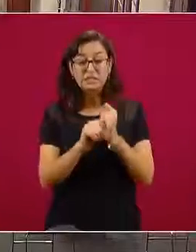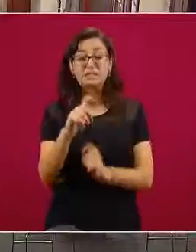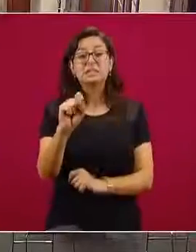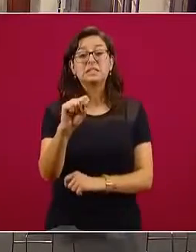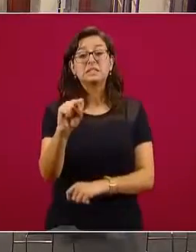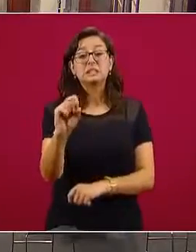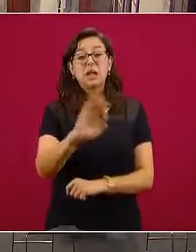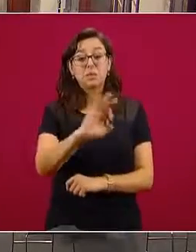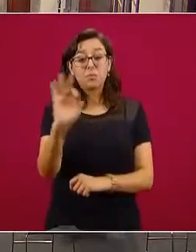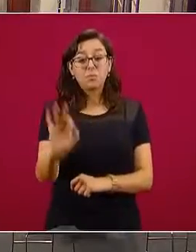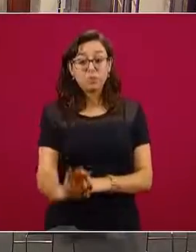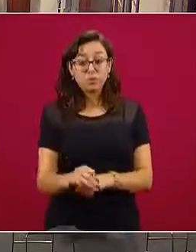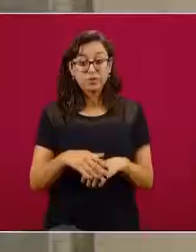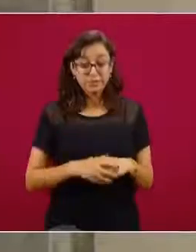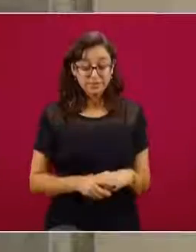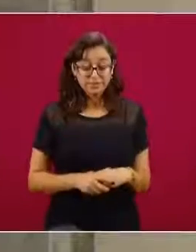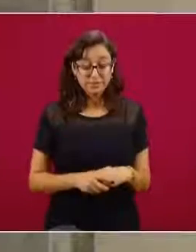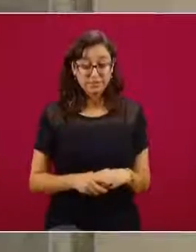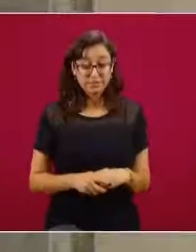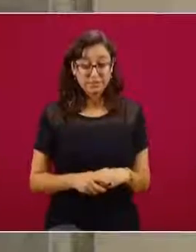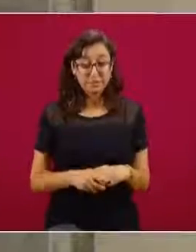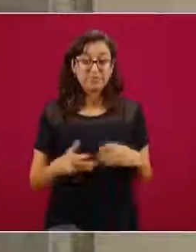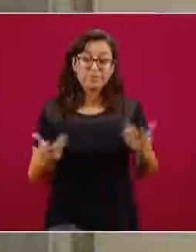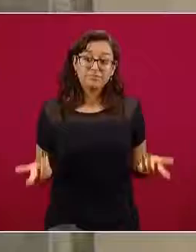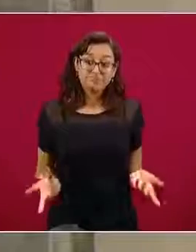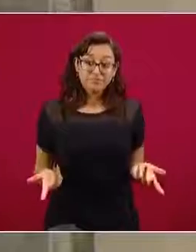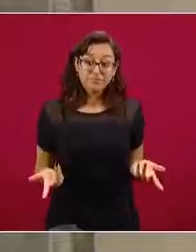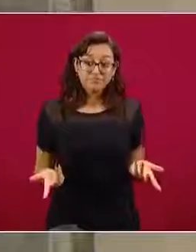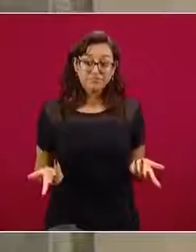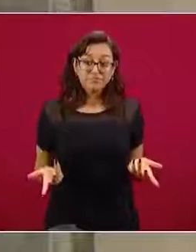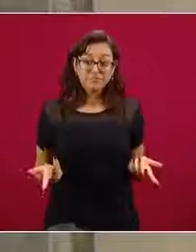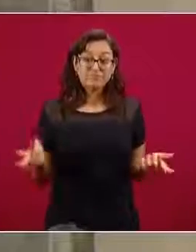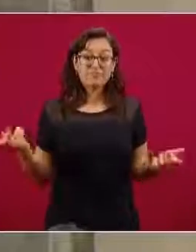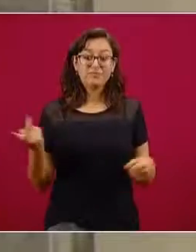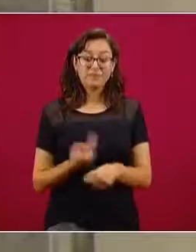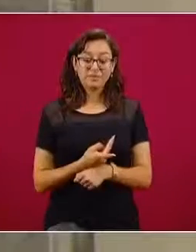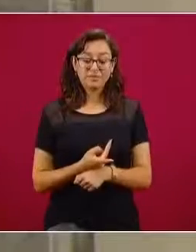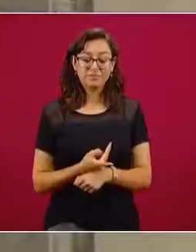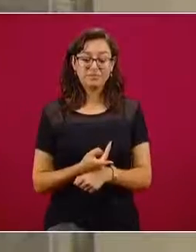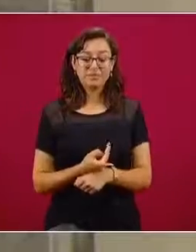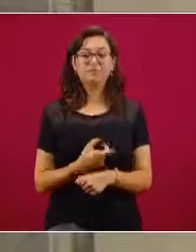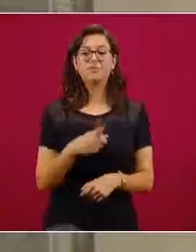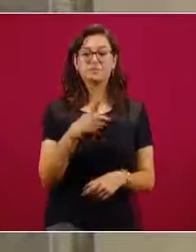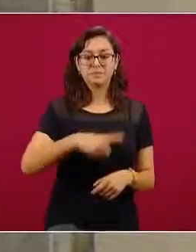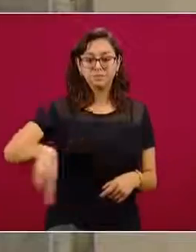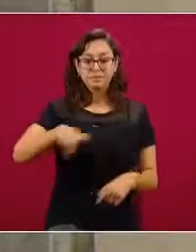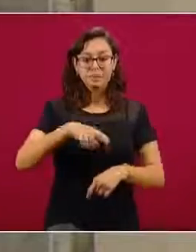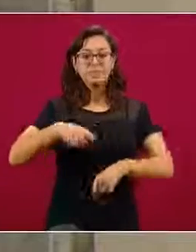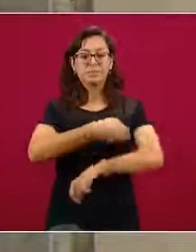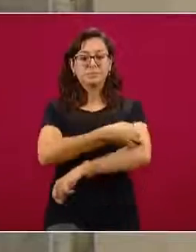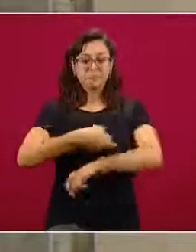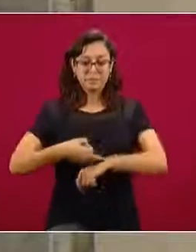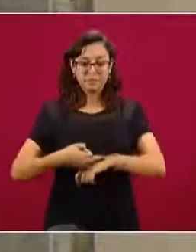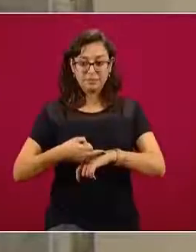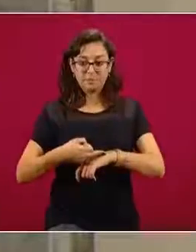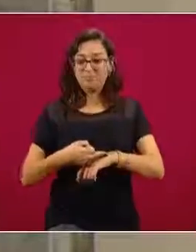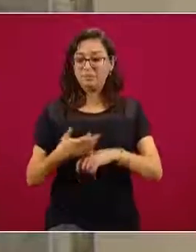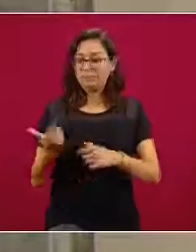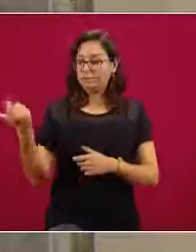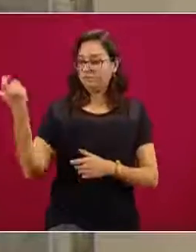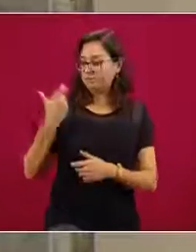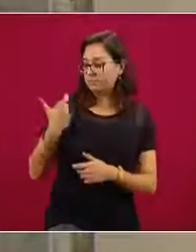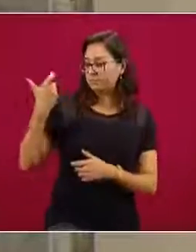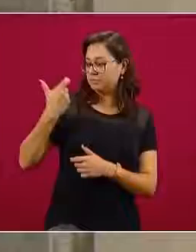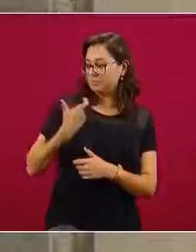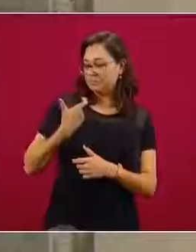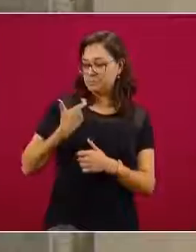transporte. 60%. O sea, ya de inicio son familias que el ingreso que tienen disponible para